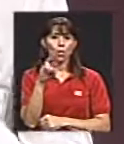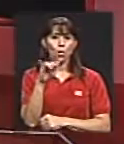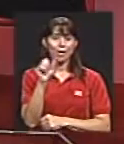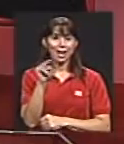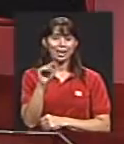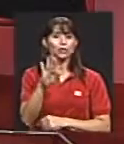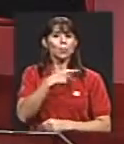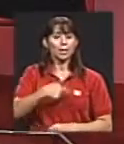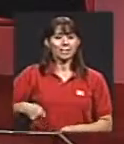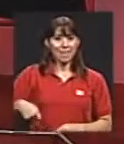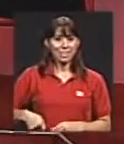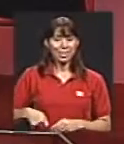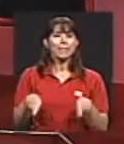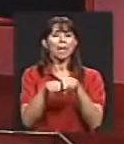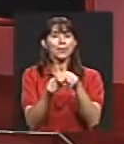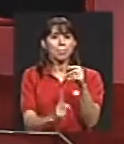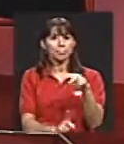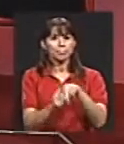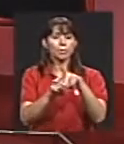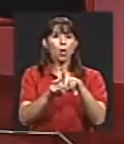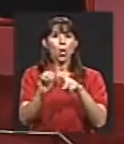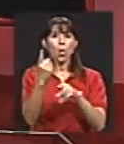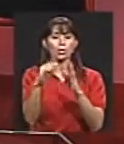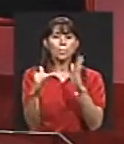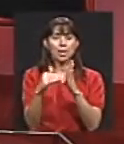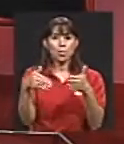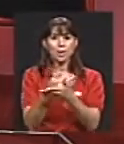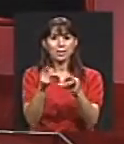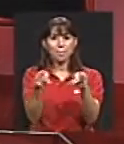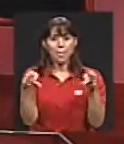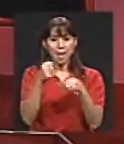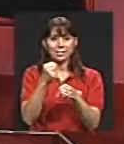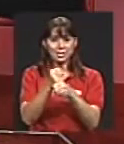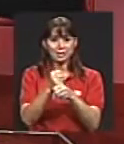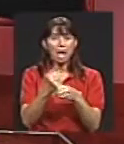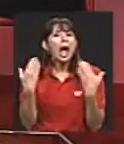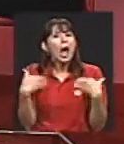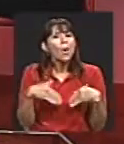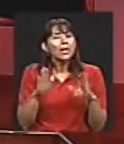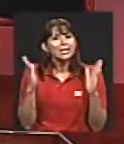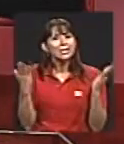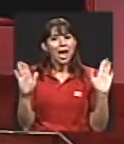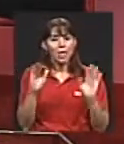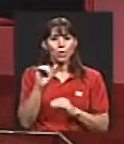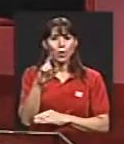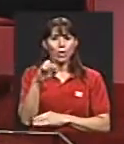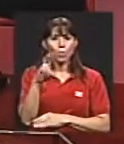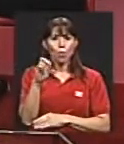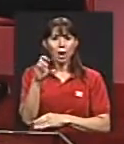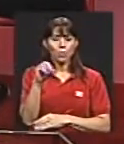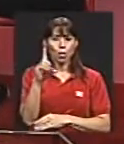eso a pesar de que los estudios ya marcaban ya marcaban eduardo doryan durante la administración de óscar arias sánchez